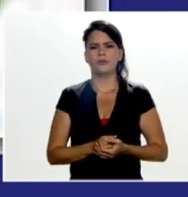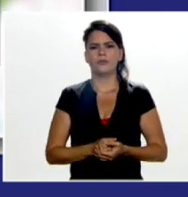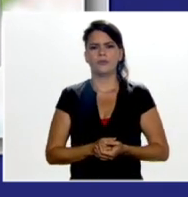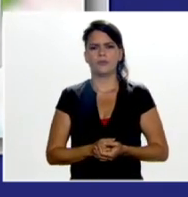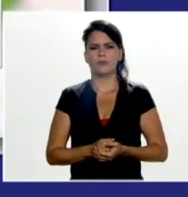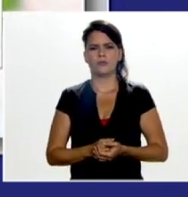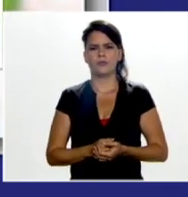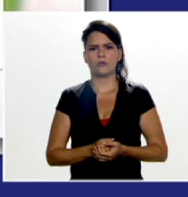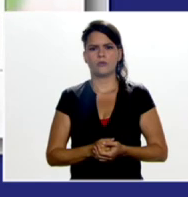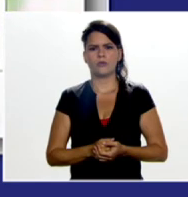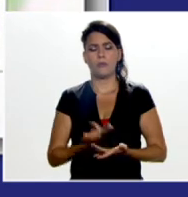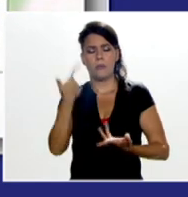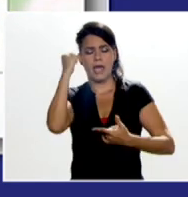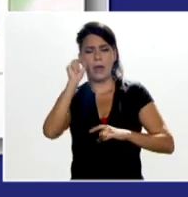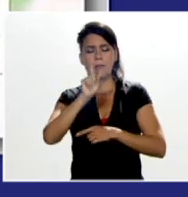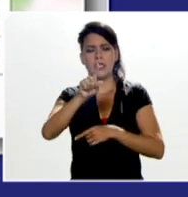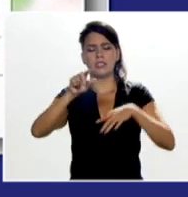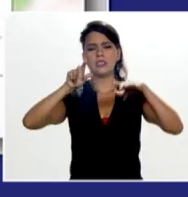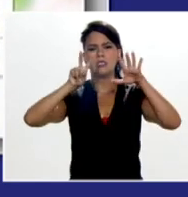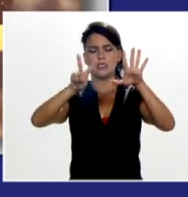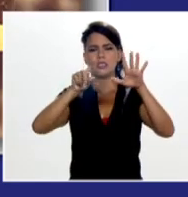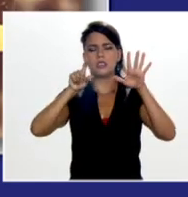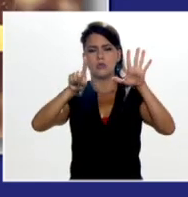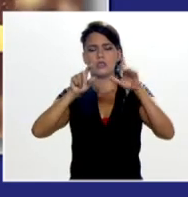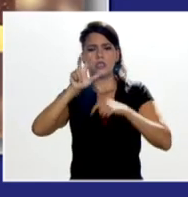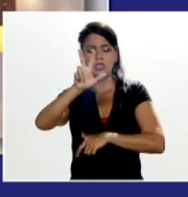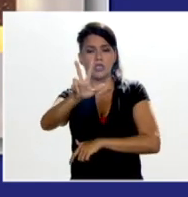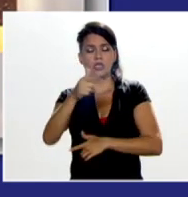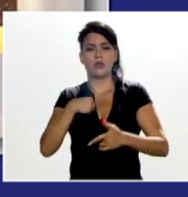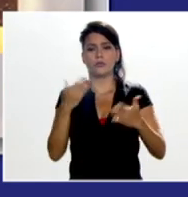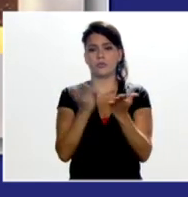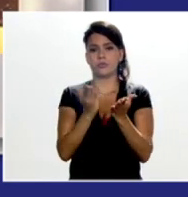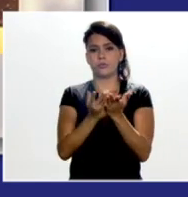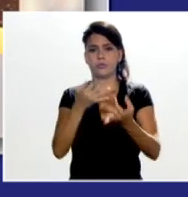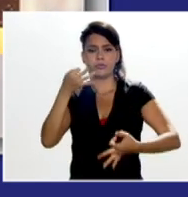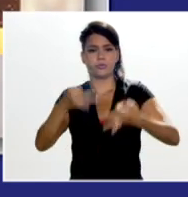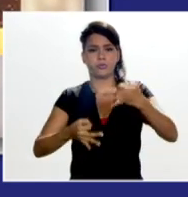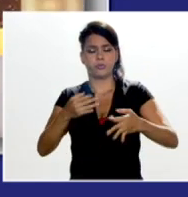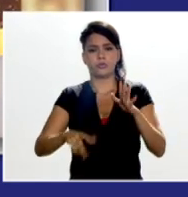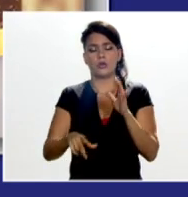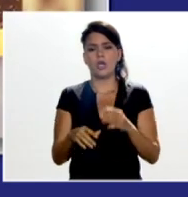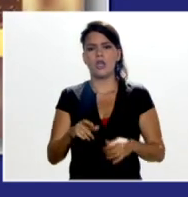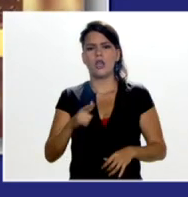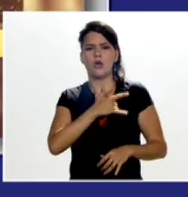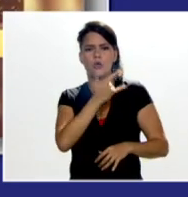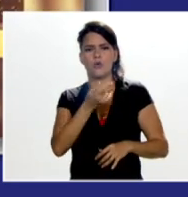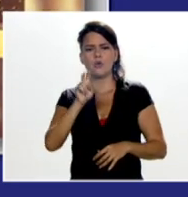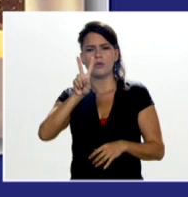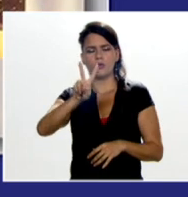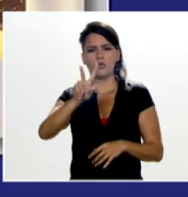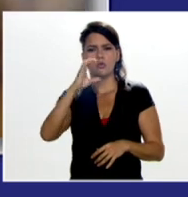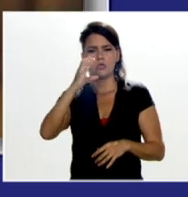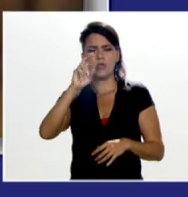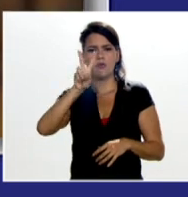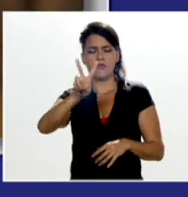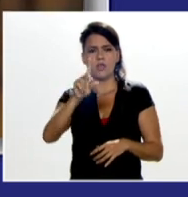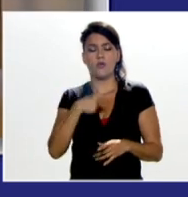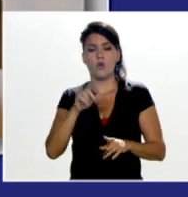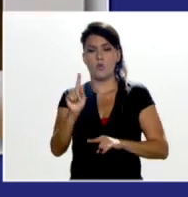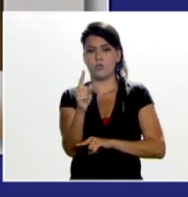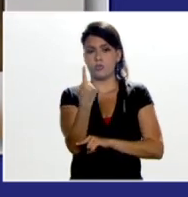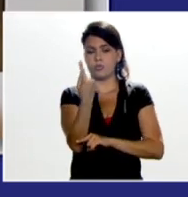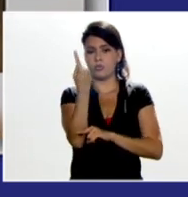estado Guárico, para 1763. Estudió Derecho Canónico en la Universidad Central de Venezuela. Fue uno